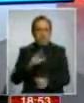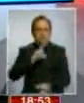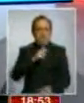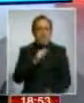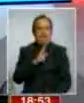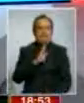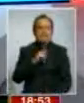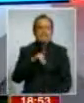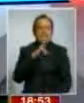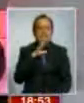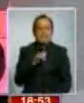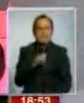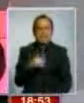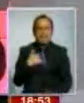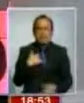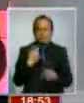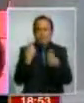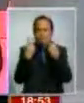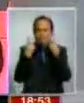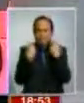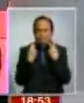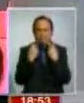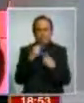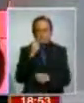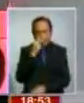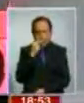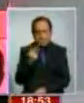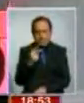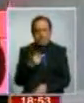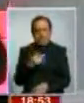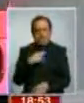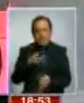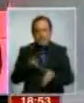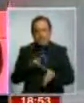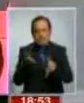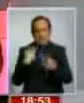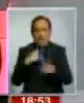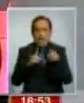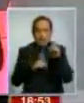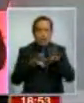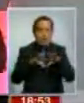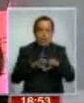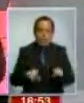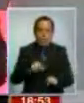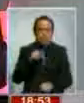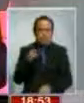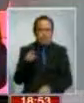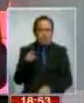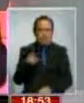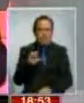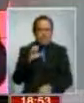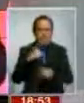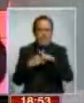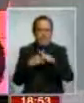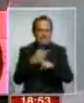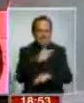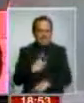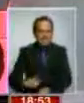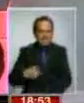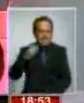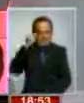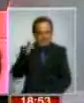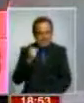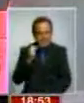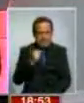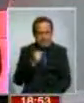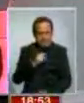¿Se desencantó? Efectivamente, en algunas vueltas del camino yo no estuve de acuerdo. Pero eso es lo que es la lealtad inteligente.